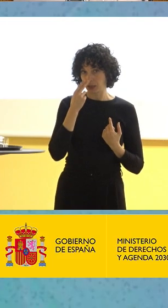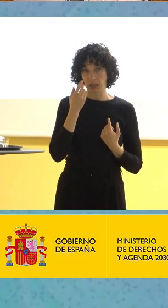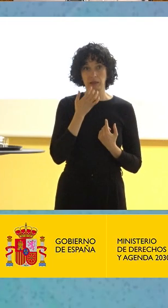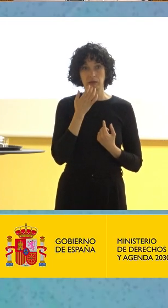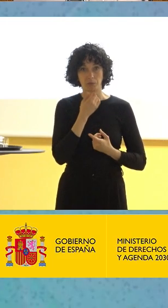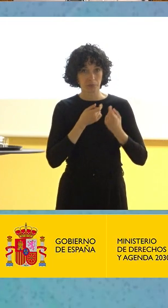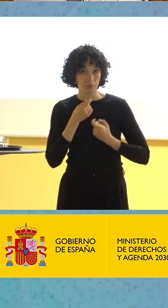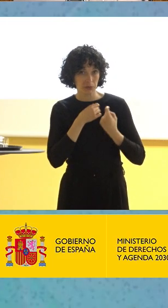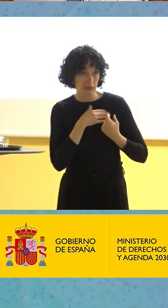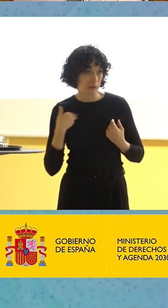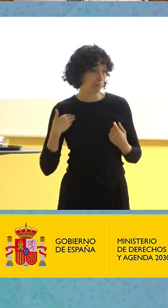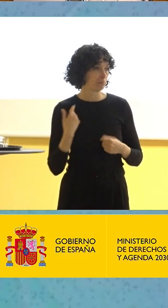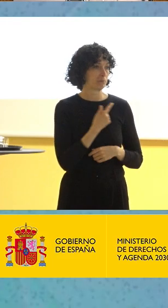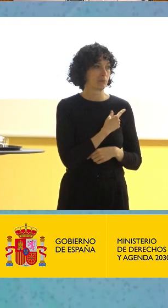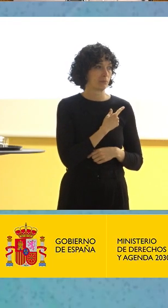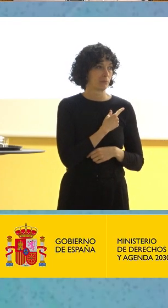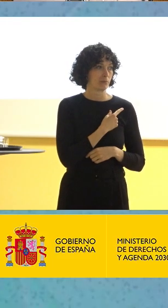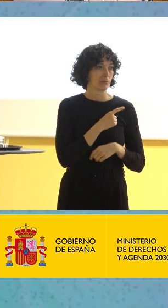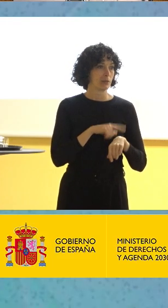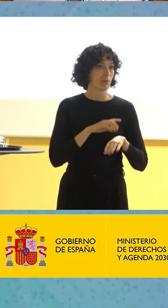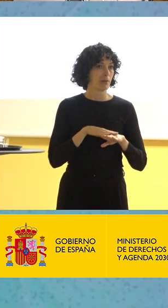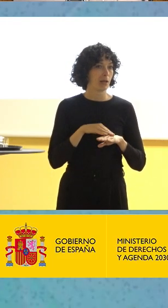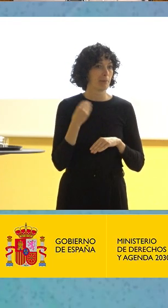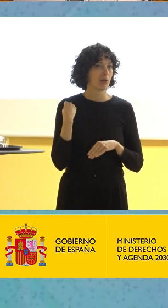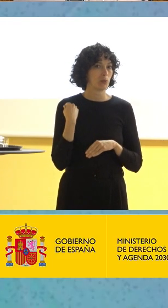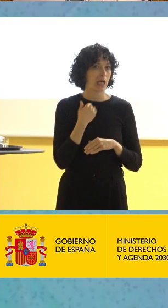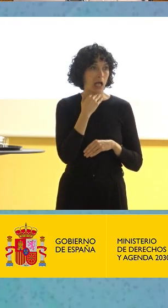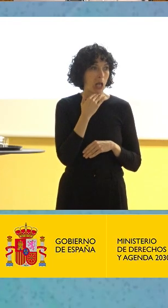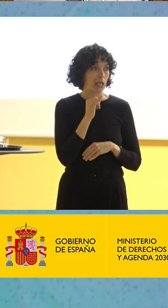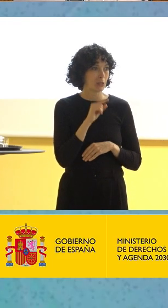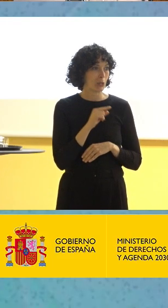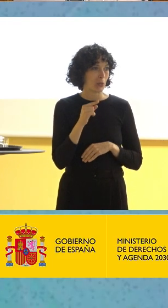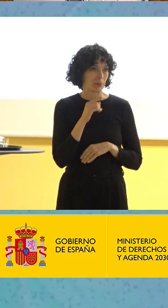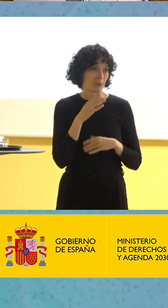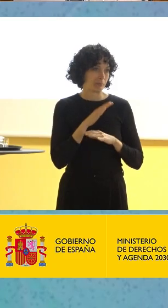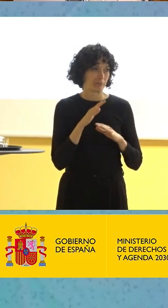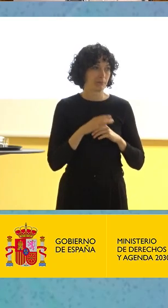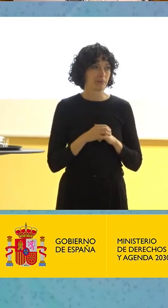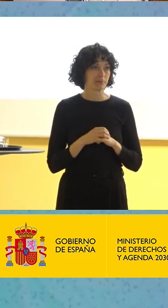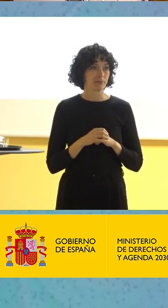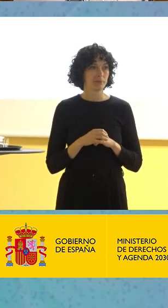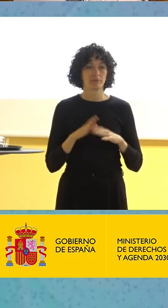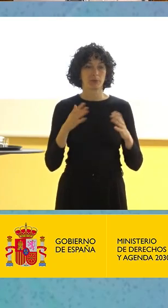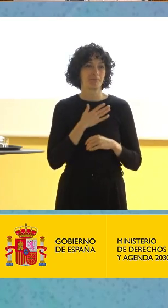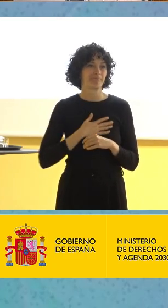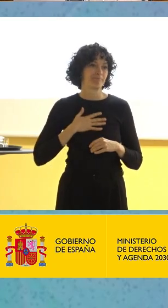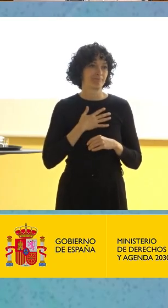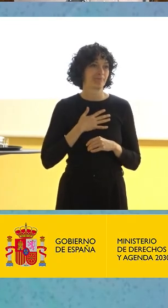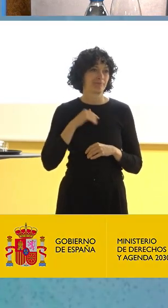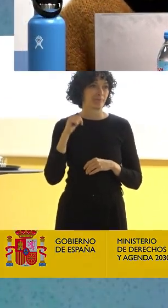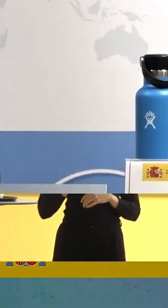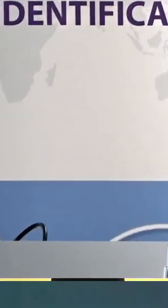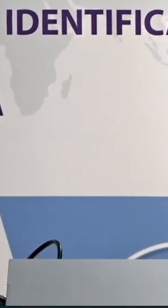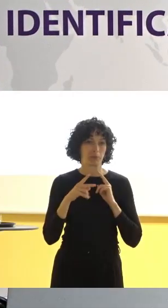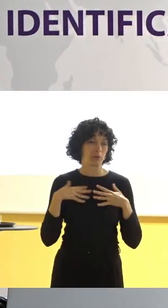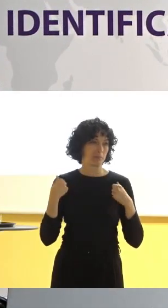consultar. Y pues no sé si hay tiempo para alguna pregunta, que no he comido mucho tiempo, pero pues encantada de poder